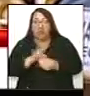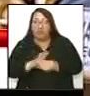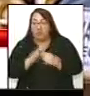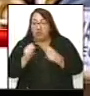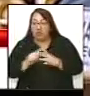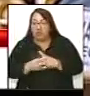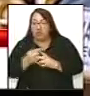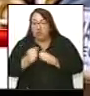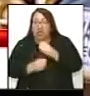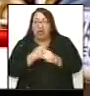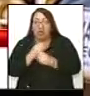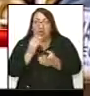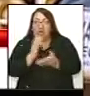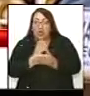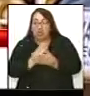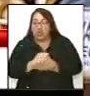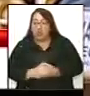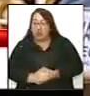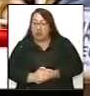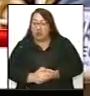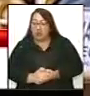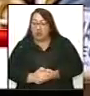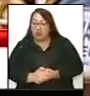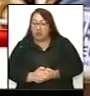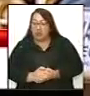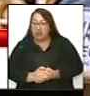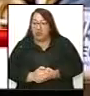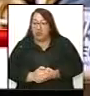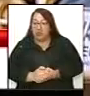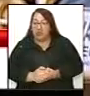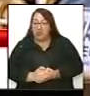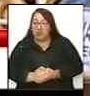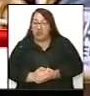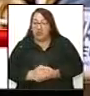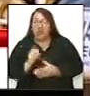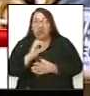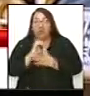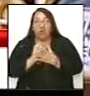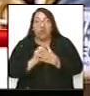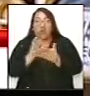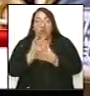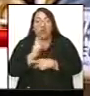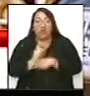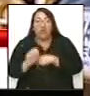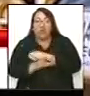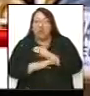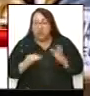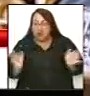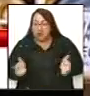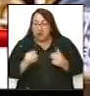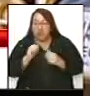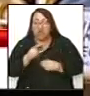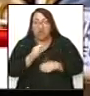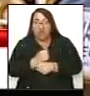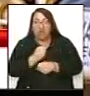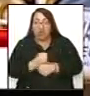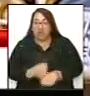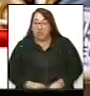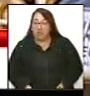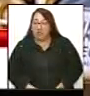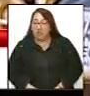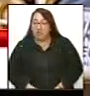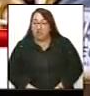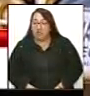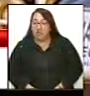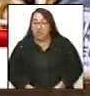buen inicio del año escolar, implementación del currículo nacional de educación básica que impulsará durante su gestión,